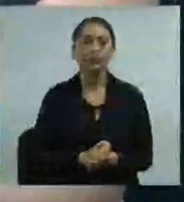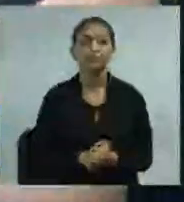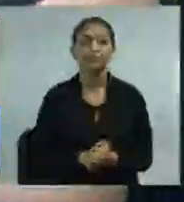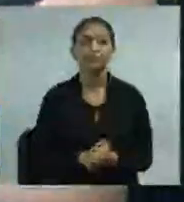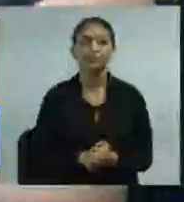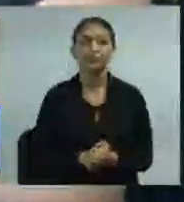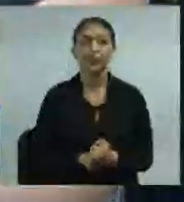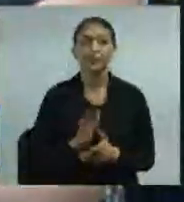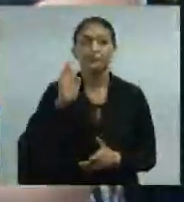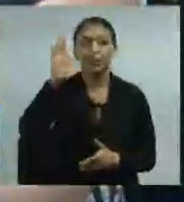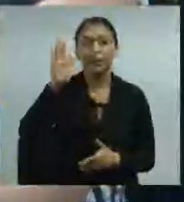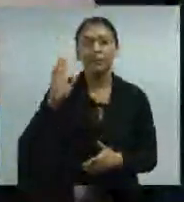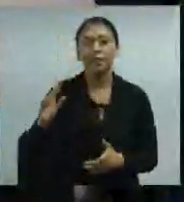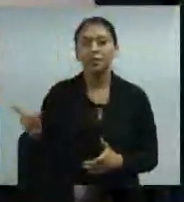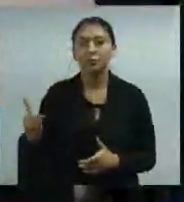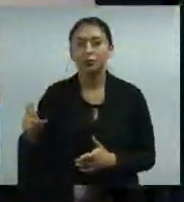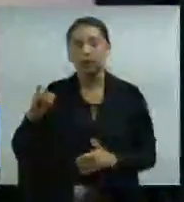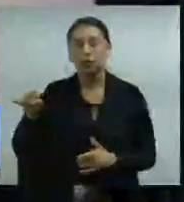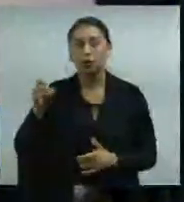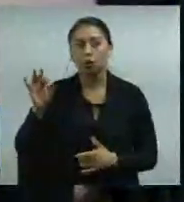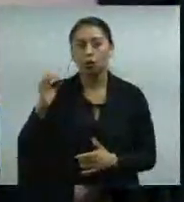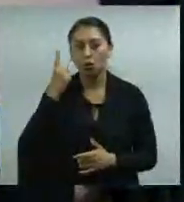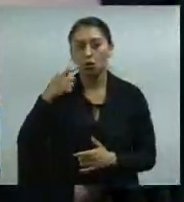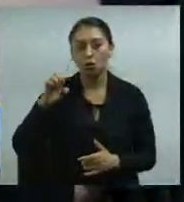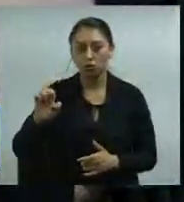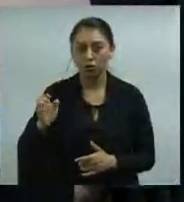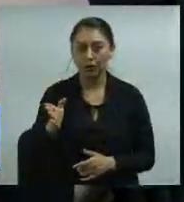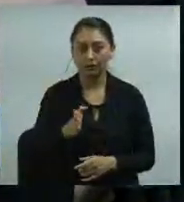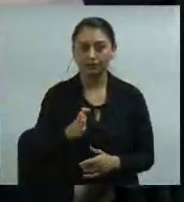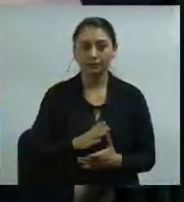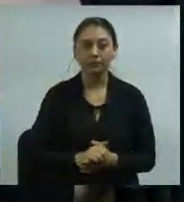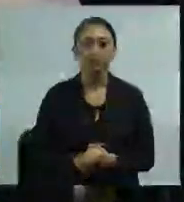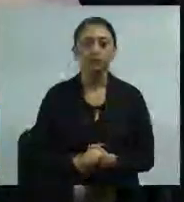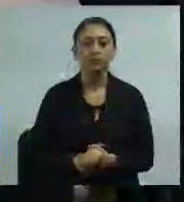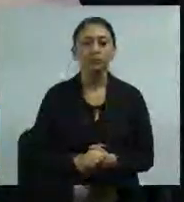discusión tiene la palabra el diputado José Chic.